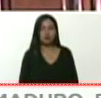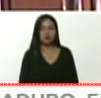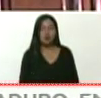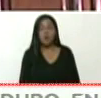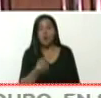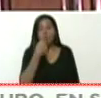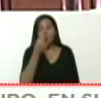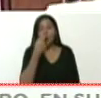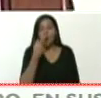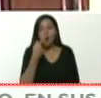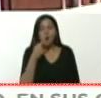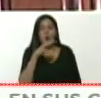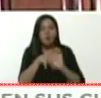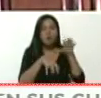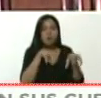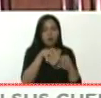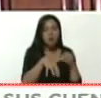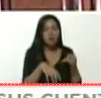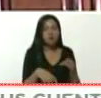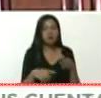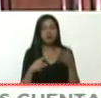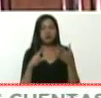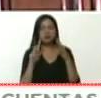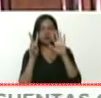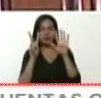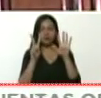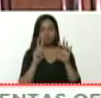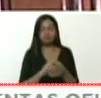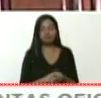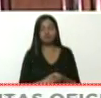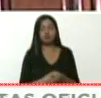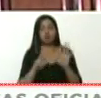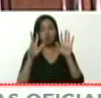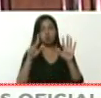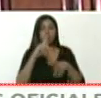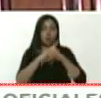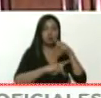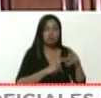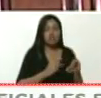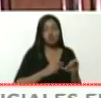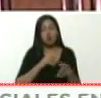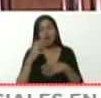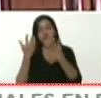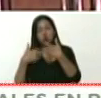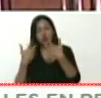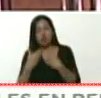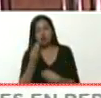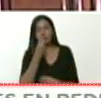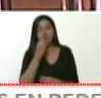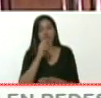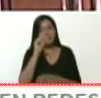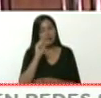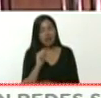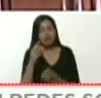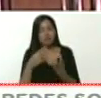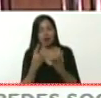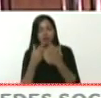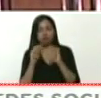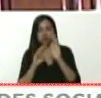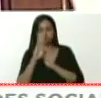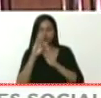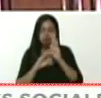Medicina veterinaria, en séptimo lugar. 8, procesos industriales agroalimentarios a pequeña y mediana escala.